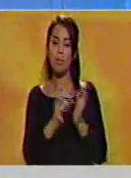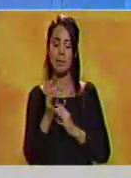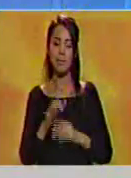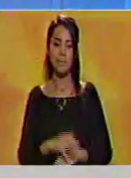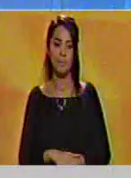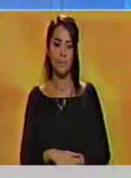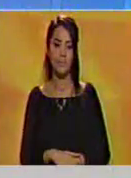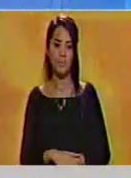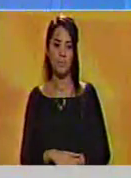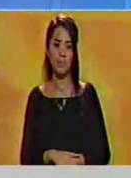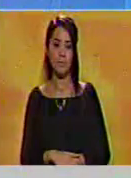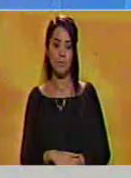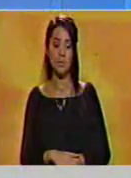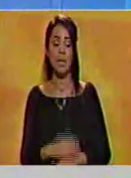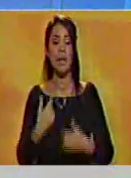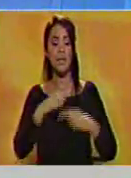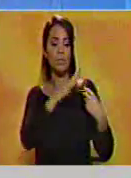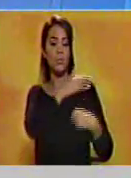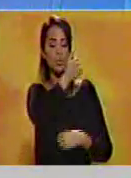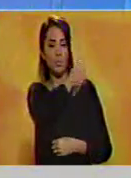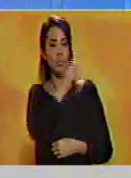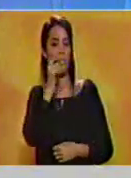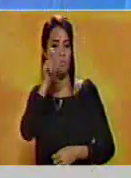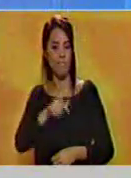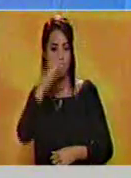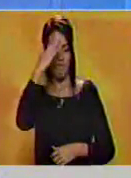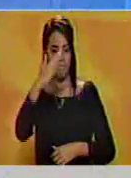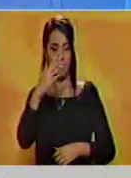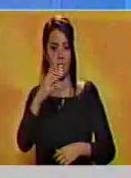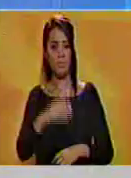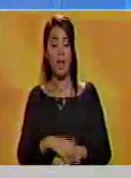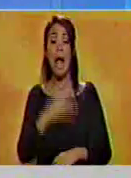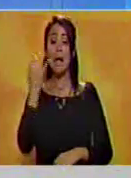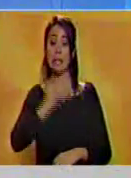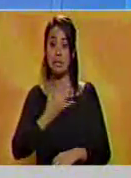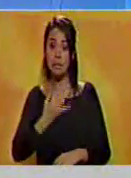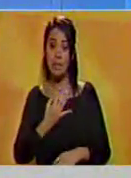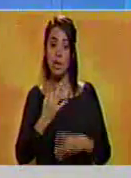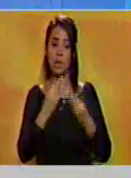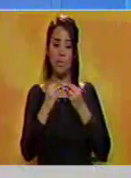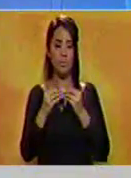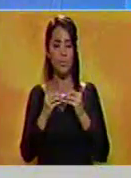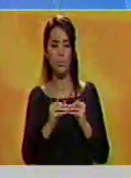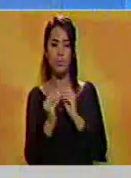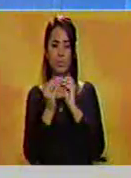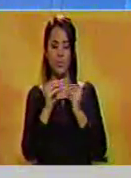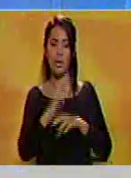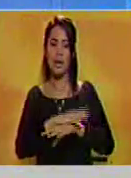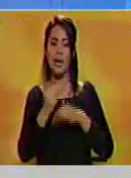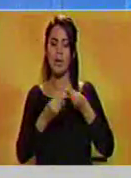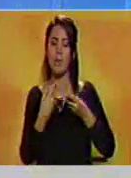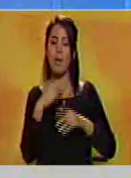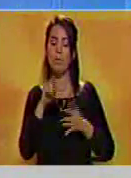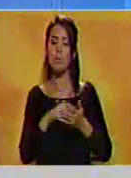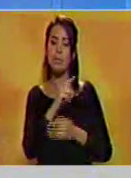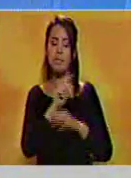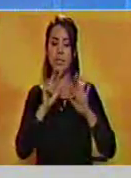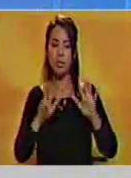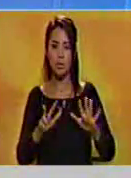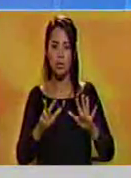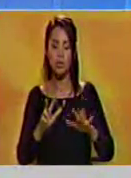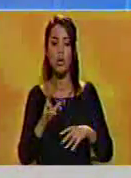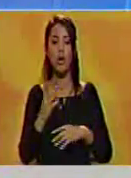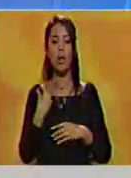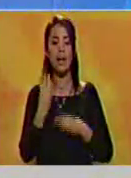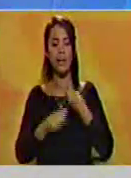el comandante estratégico operacional almirante en jefe remigio ceballos aseguró que las maniobras conjuntas para 2018 las cuales se